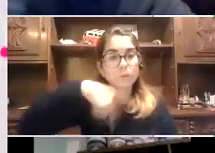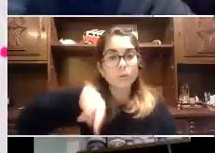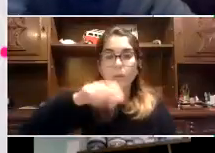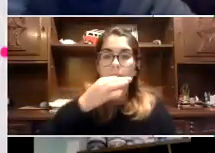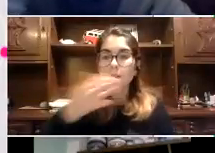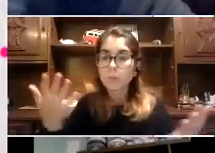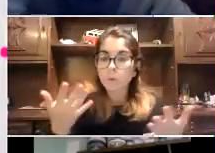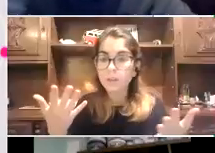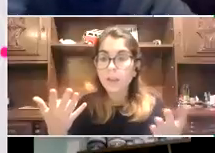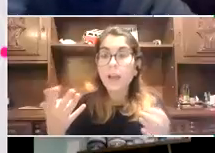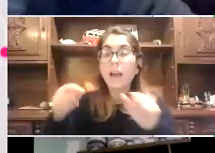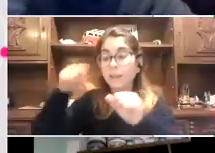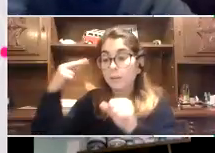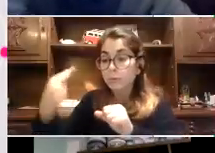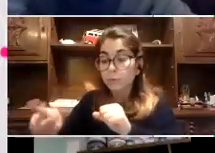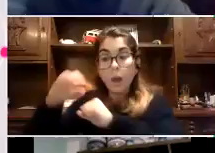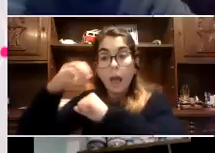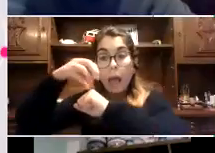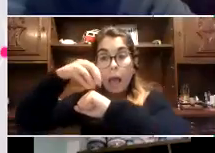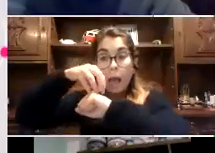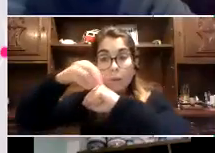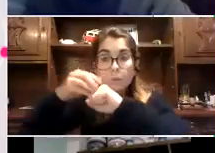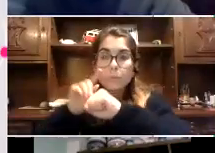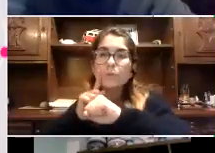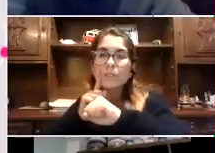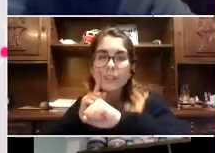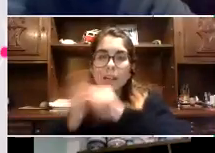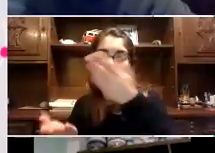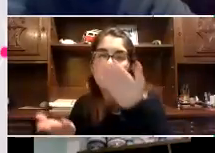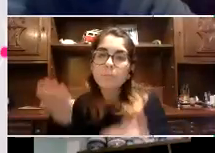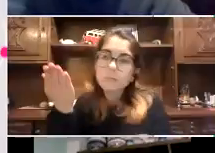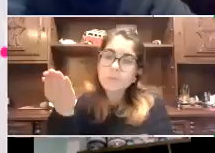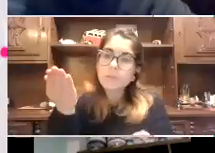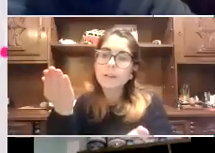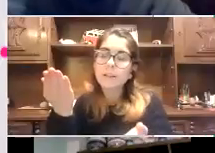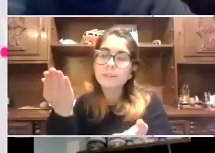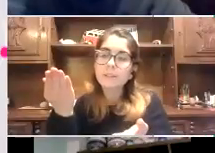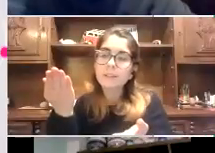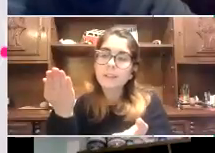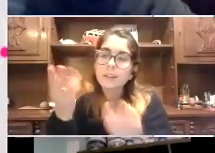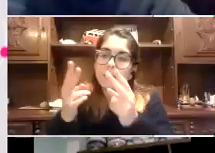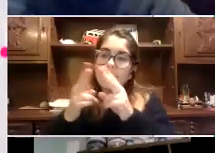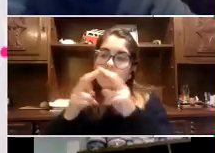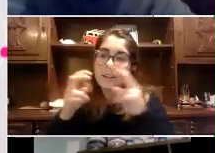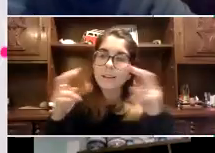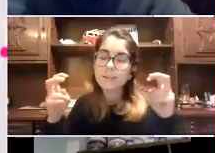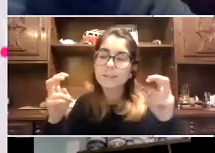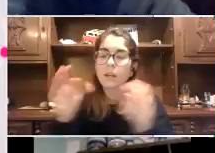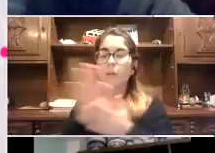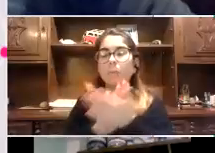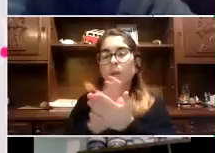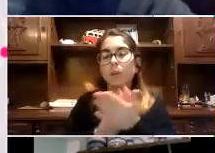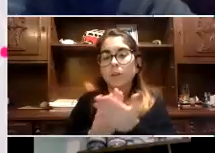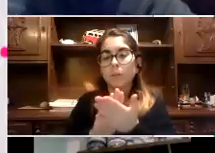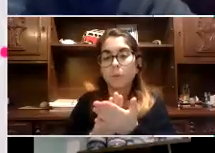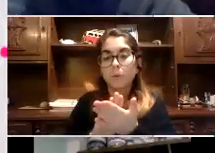que los átomos de ese material tienen algún desbalance de carga eléctrica. Es decir, así como vimos que